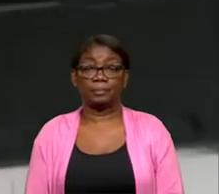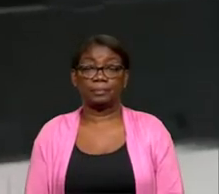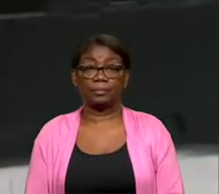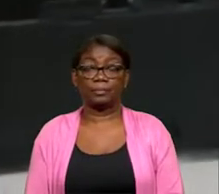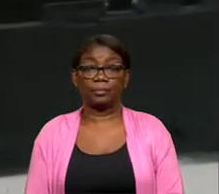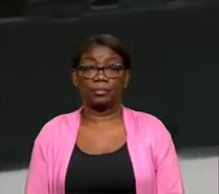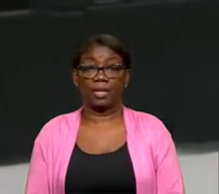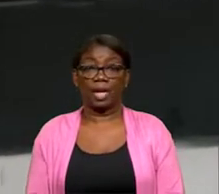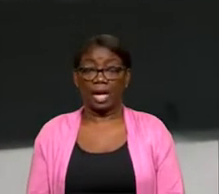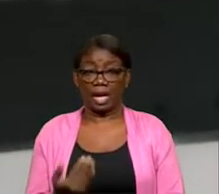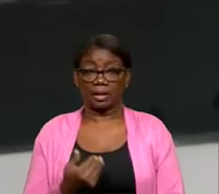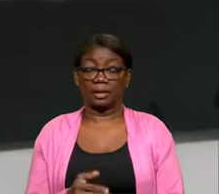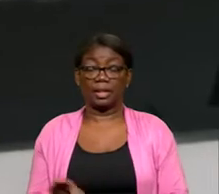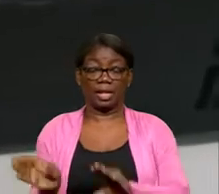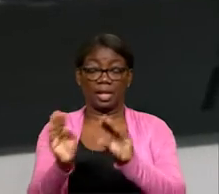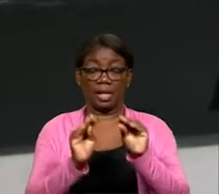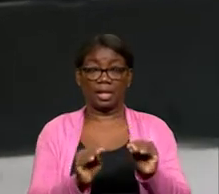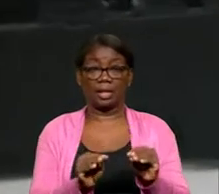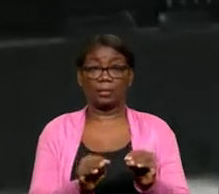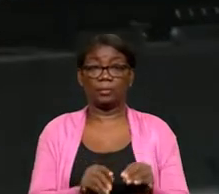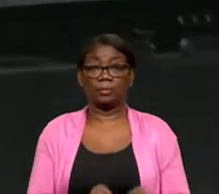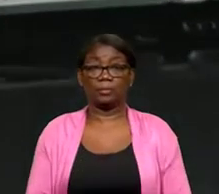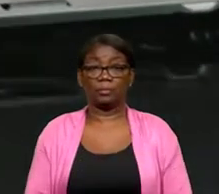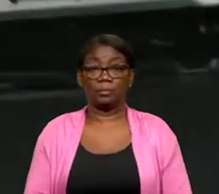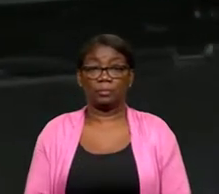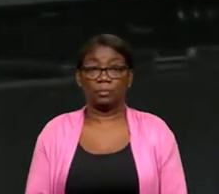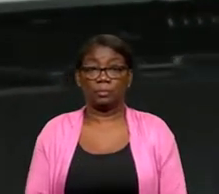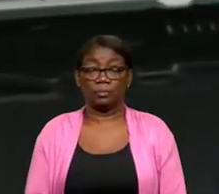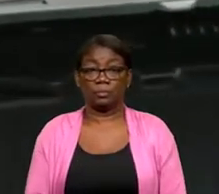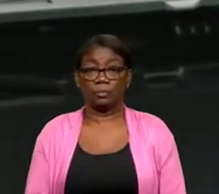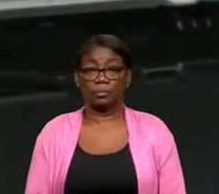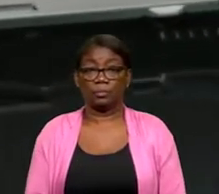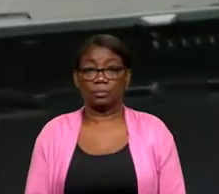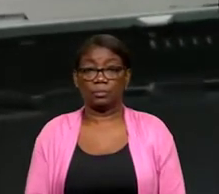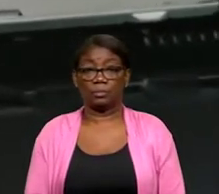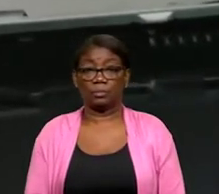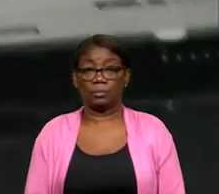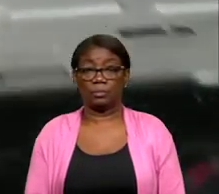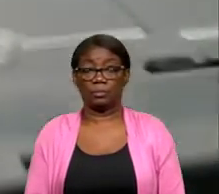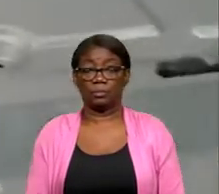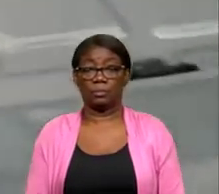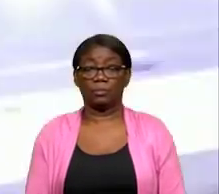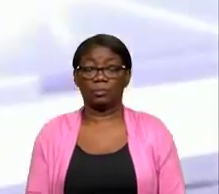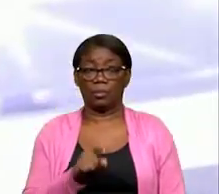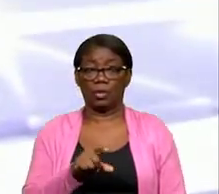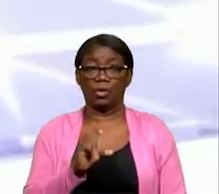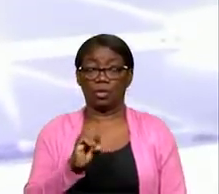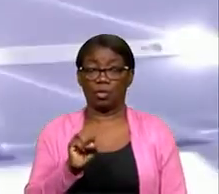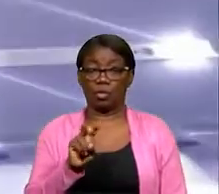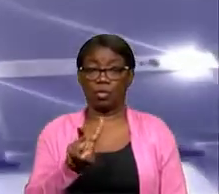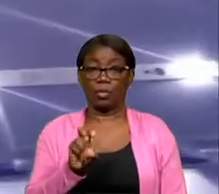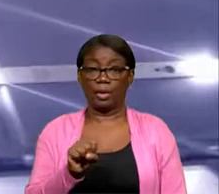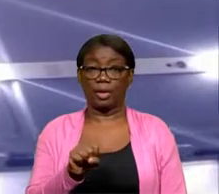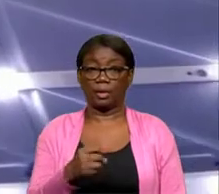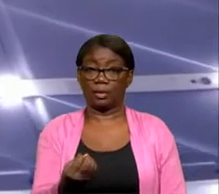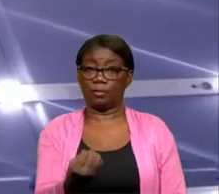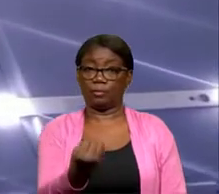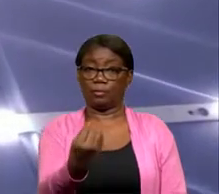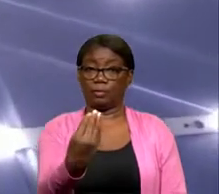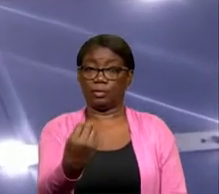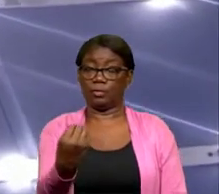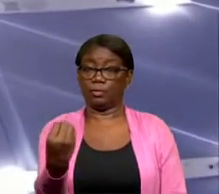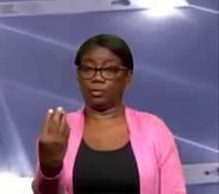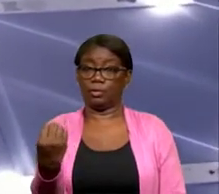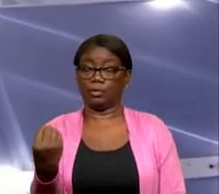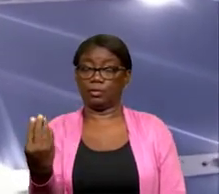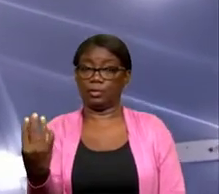de volver a ser armado. Nuevamente tenemos el standby. Vamos a darle power y vemos